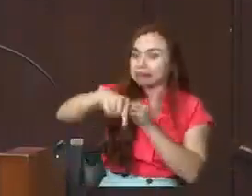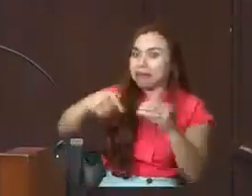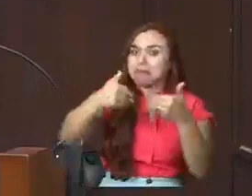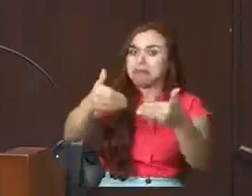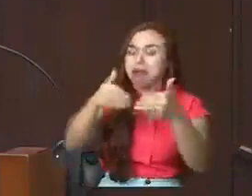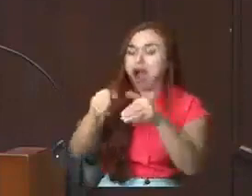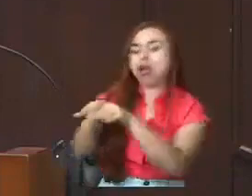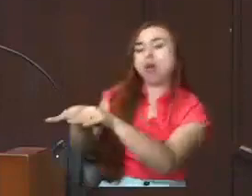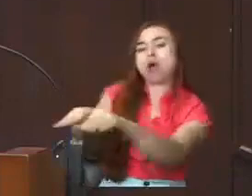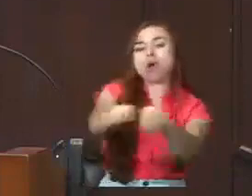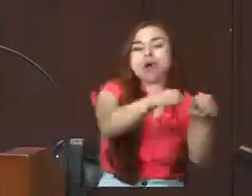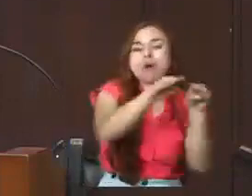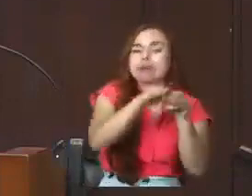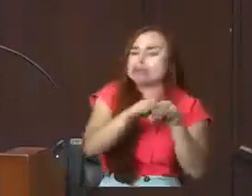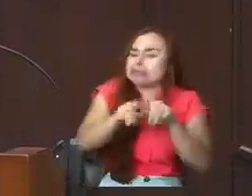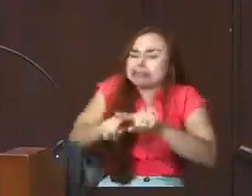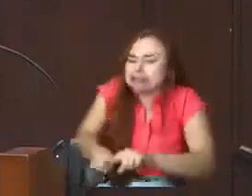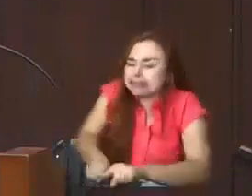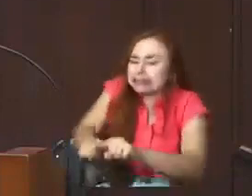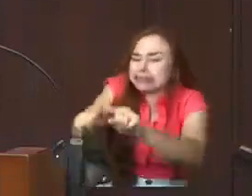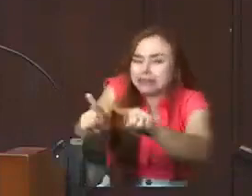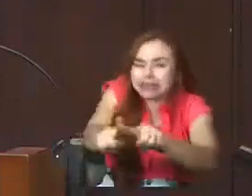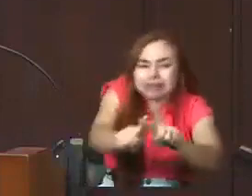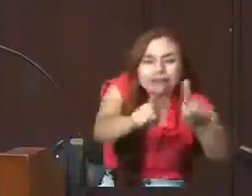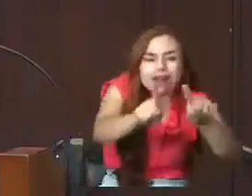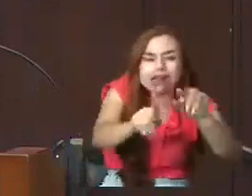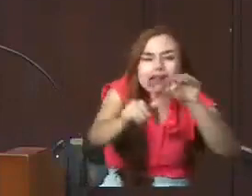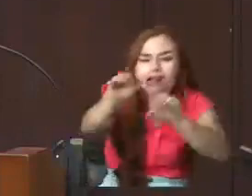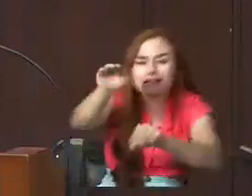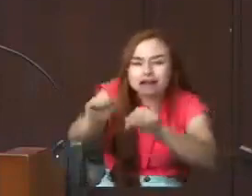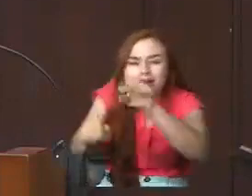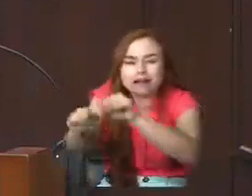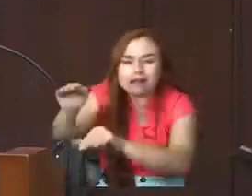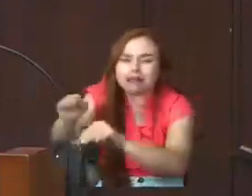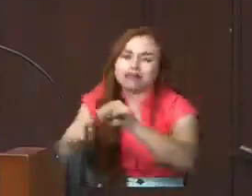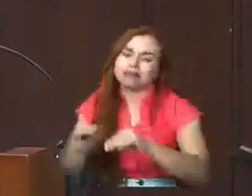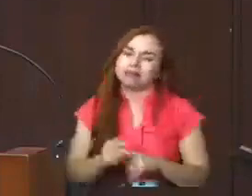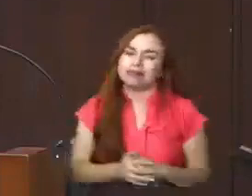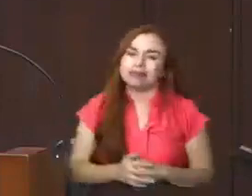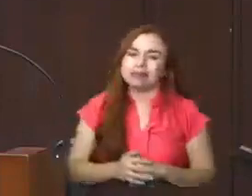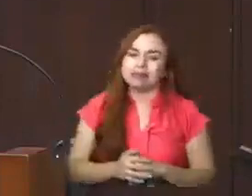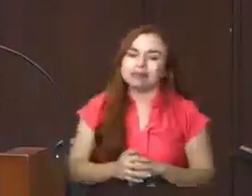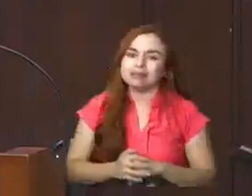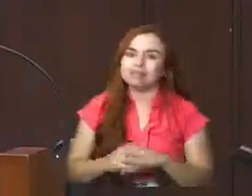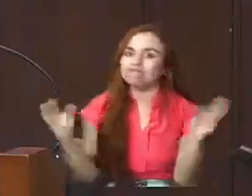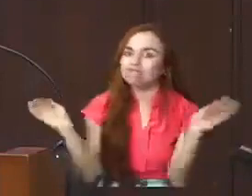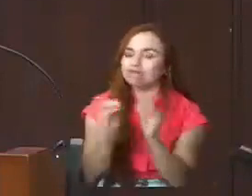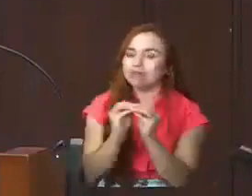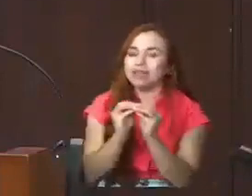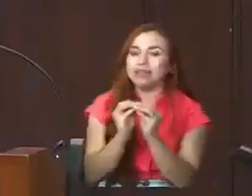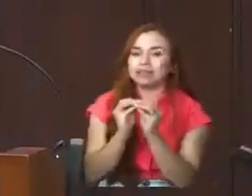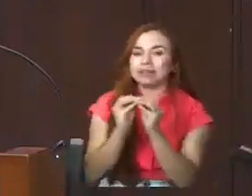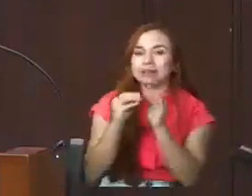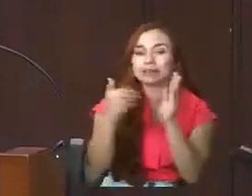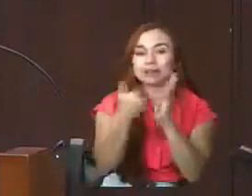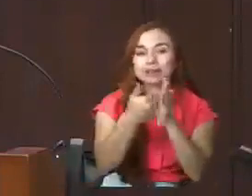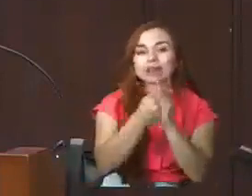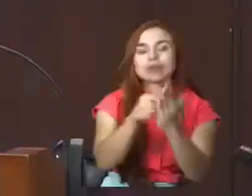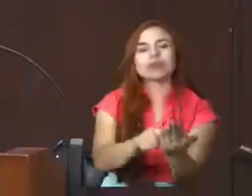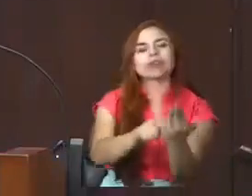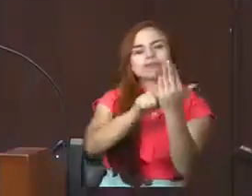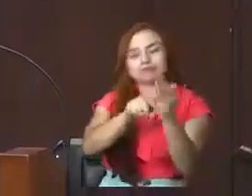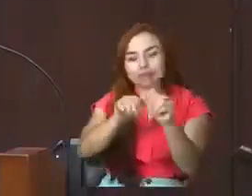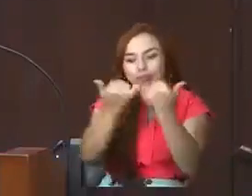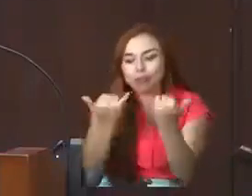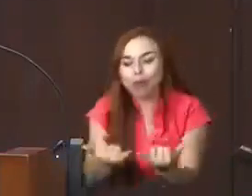la historia nacional ha demostrado que como nación hemos procurado aprobar leyes que respondan a nuestras realidades, no a